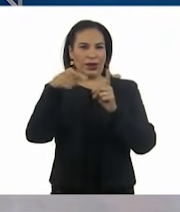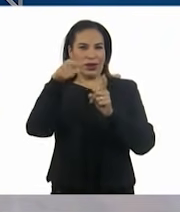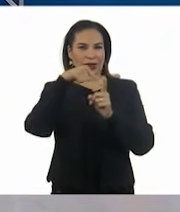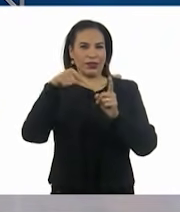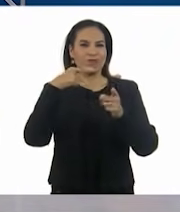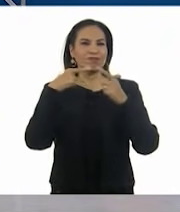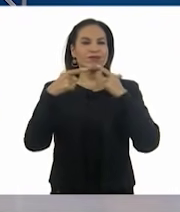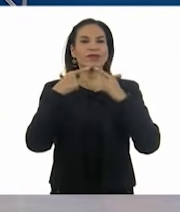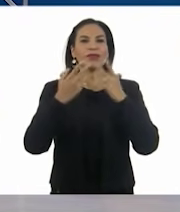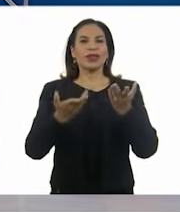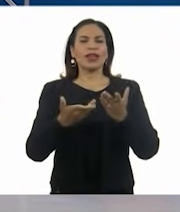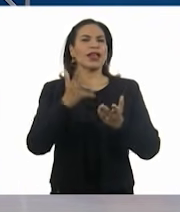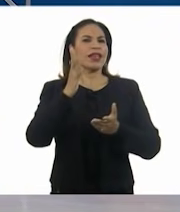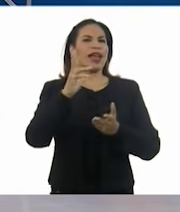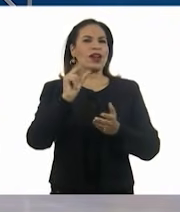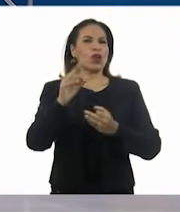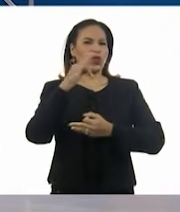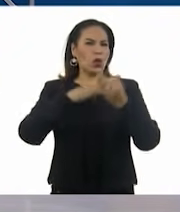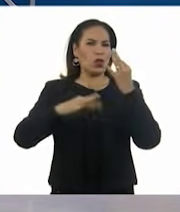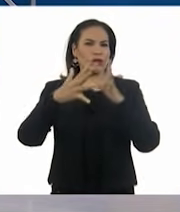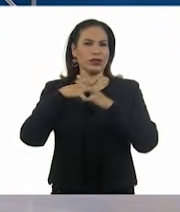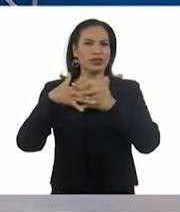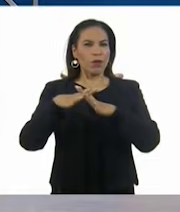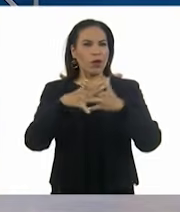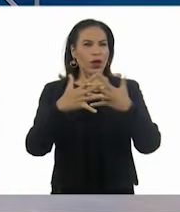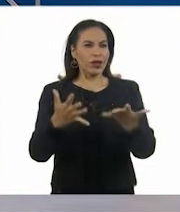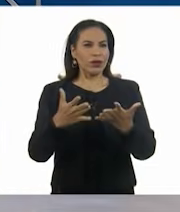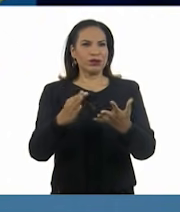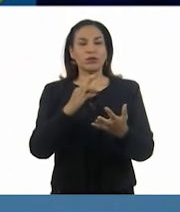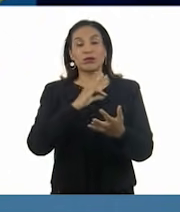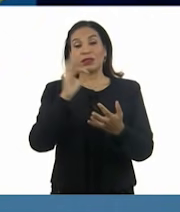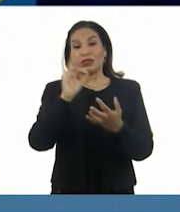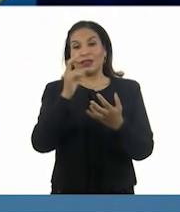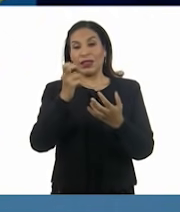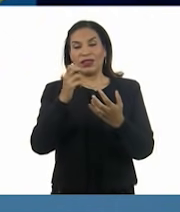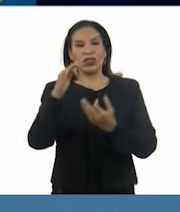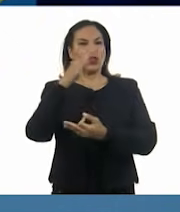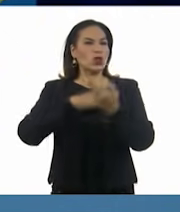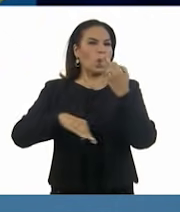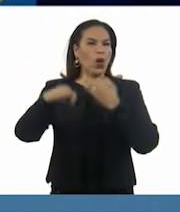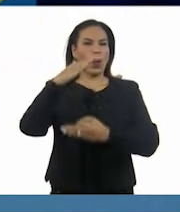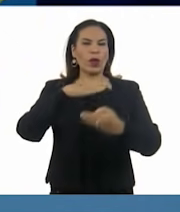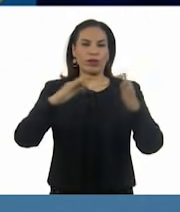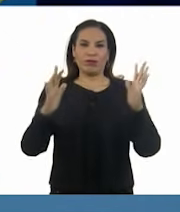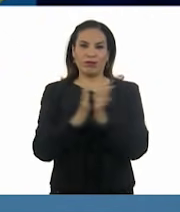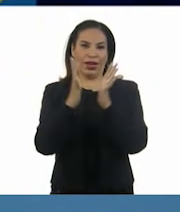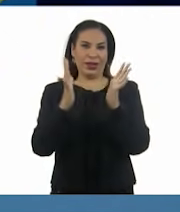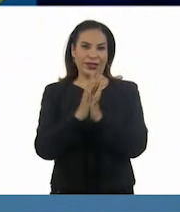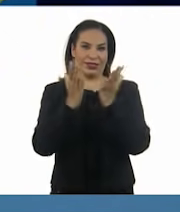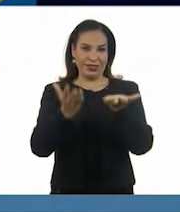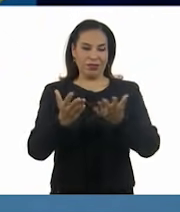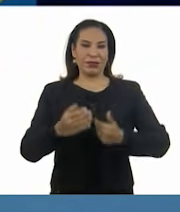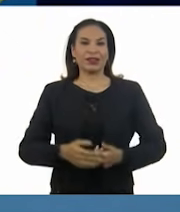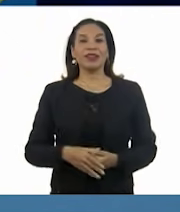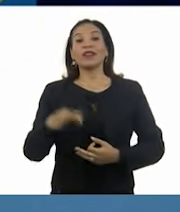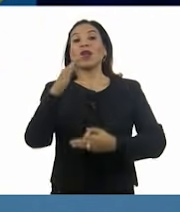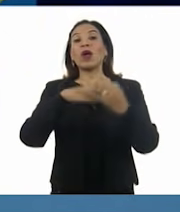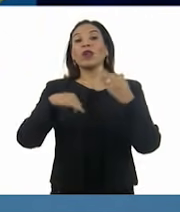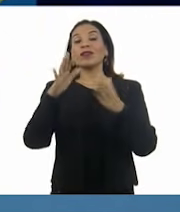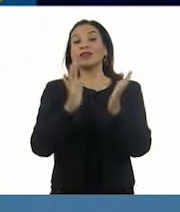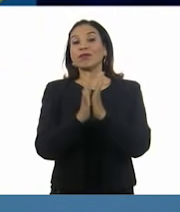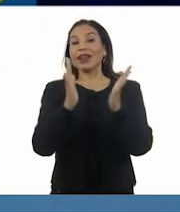¿Qué beneficios es que era? Ya no están todos revueltos, puede ser. Exacto, puede ser que todos participen, ¿verdad? Claro. Todos